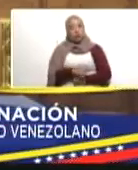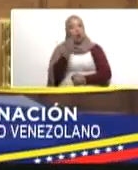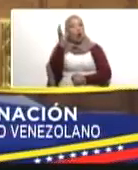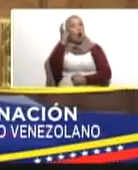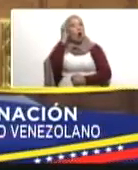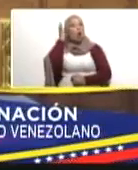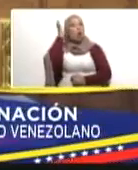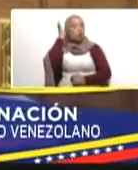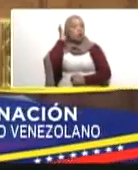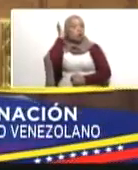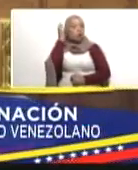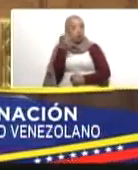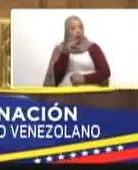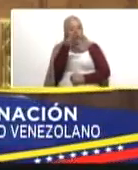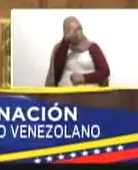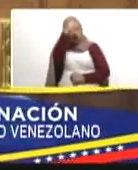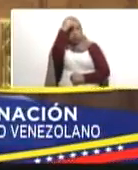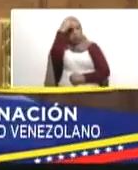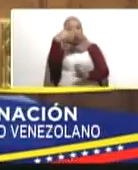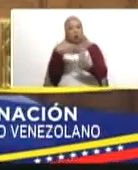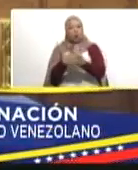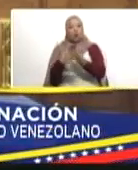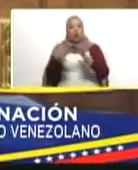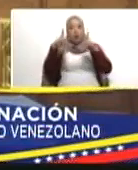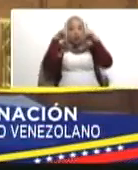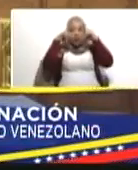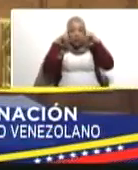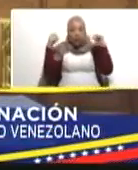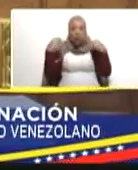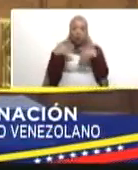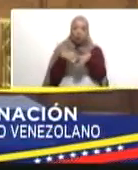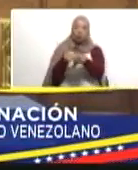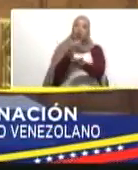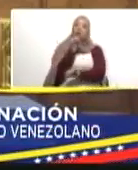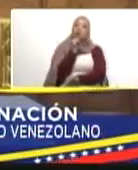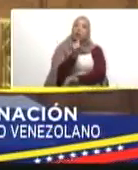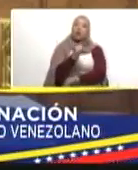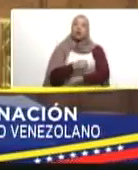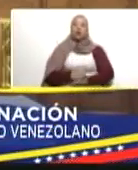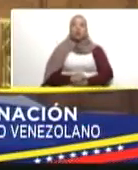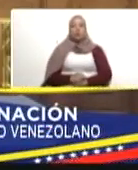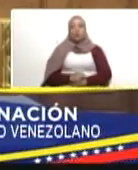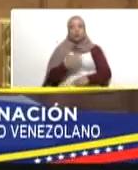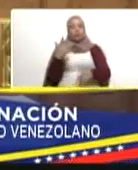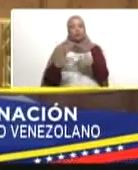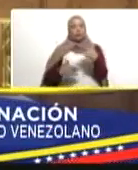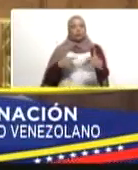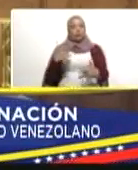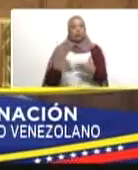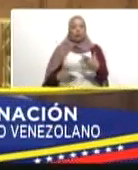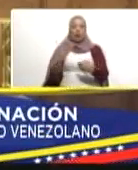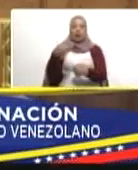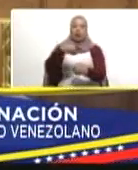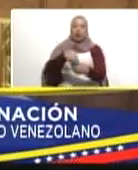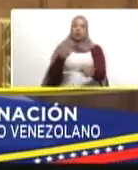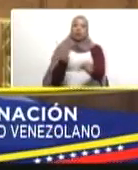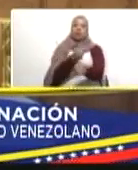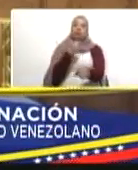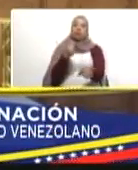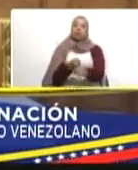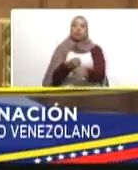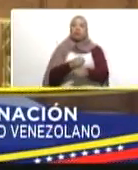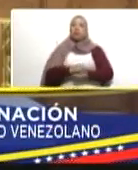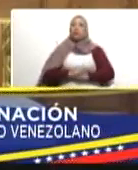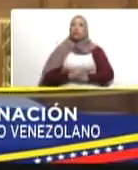que falta y hay que integrar inteligencia información con acción impecable e